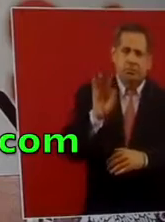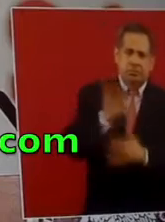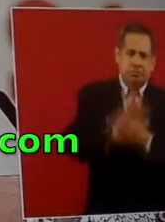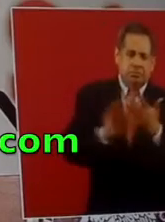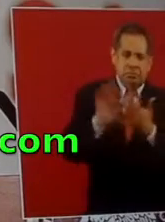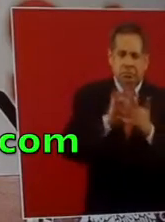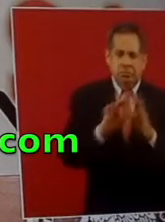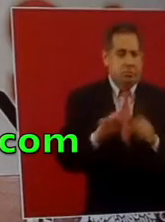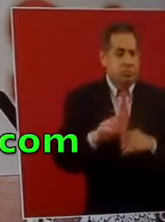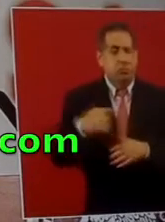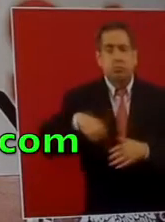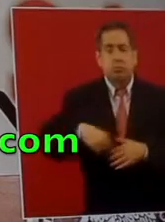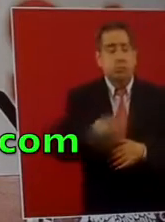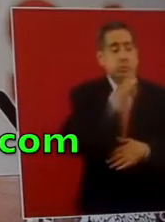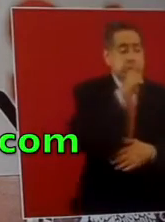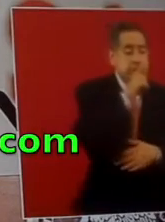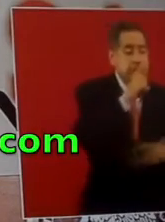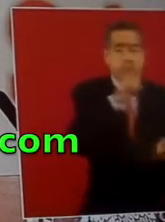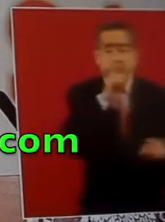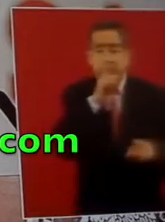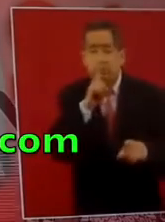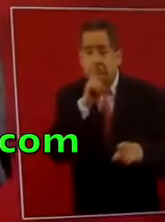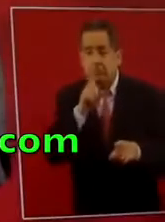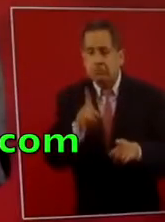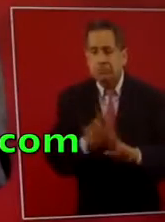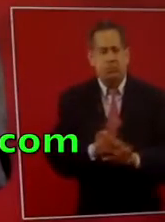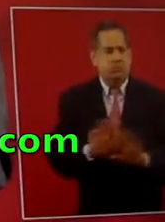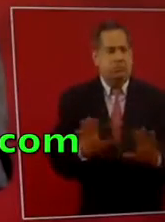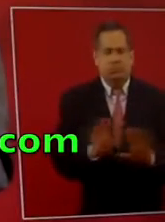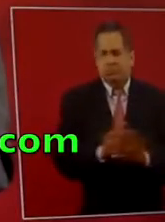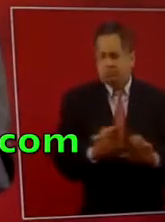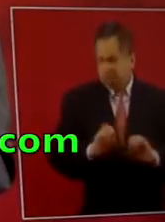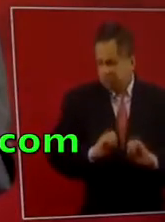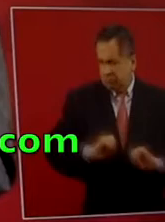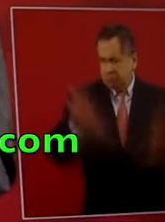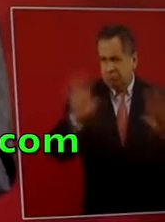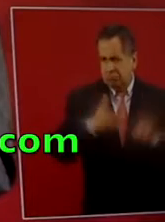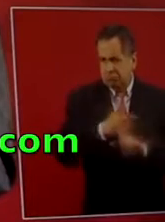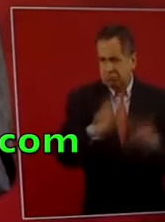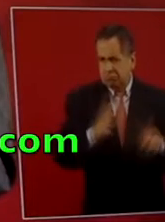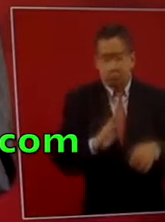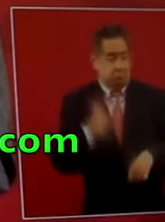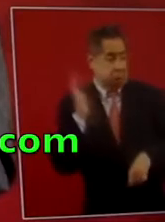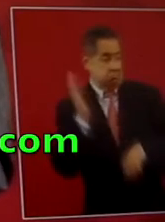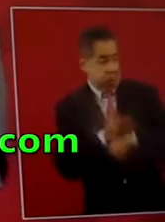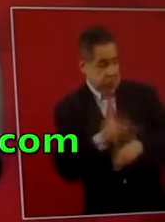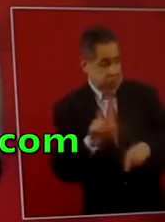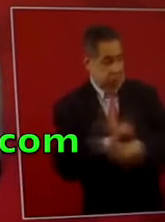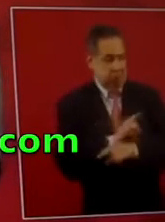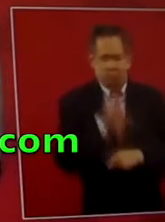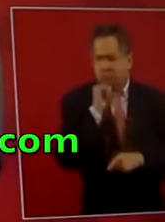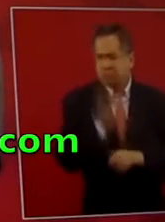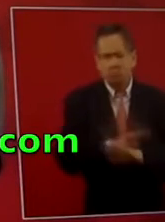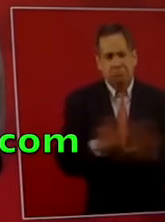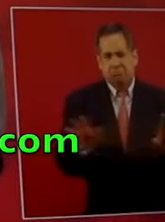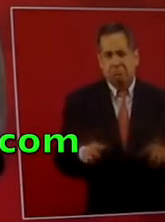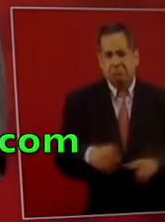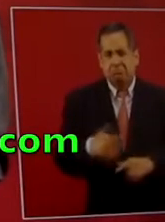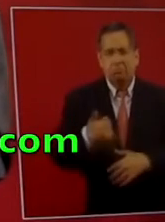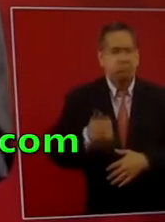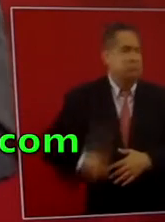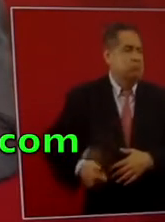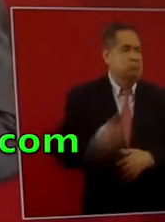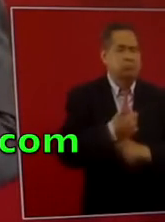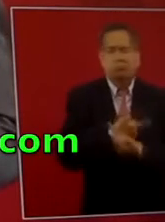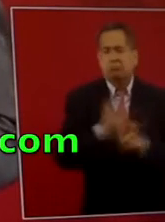también del jefe supremo Ramiro, que han hecho el trabajo específico para llenar y reunir